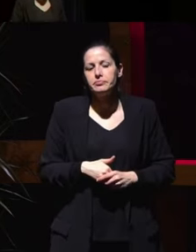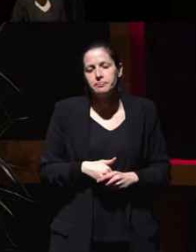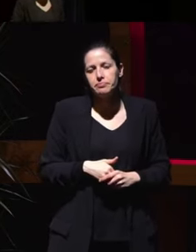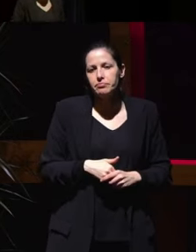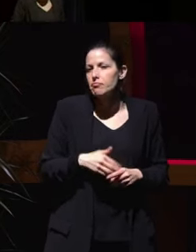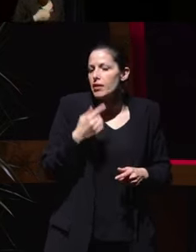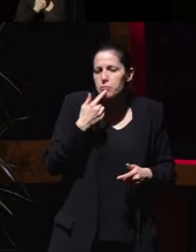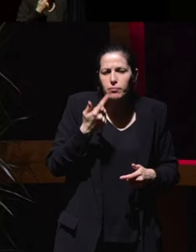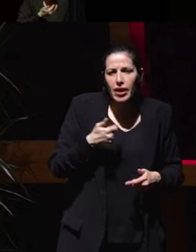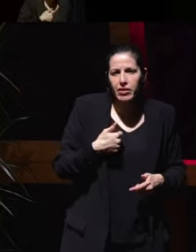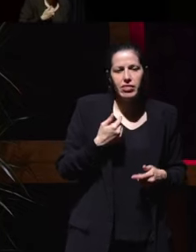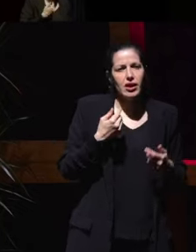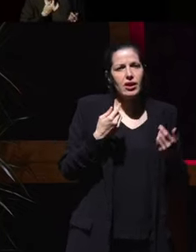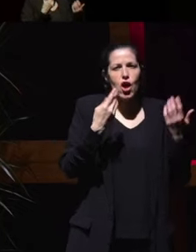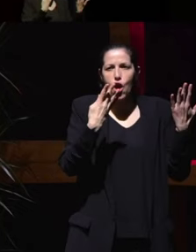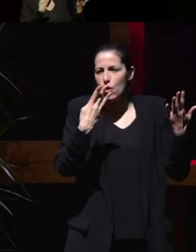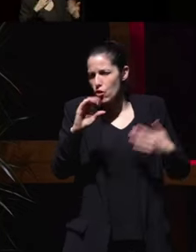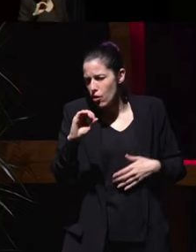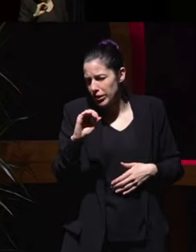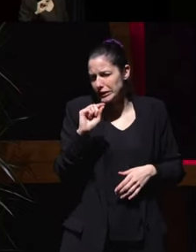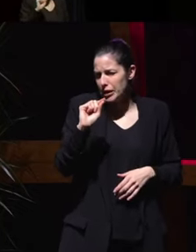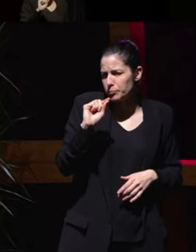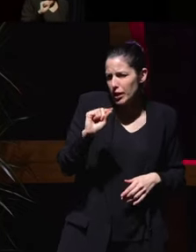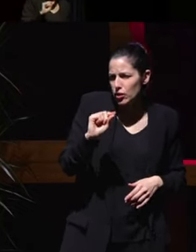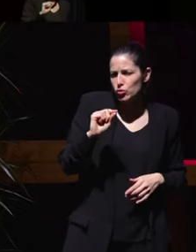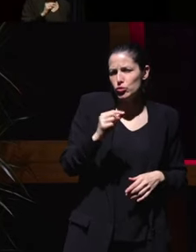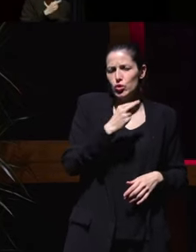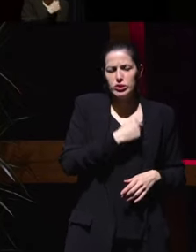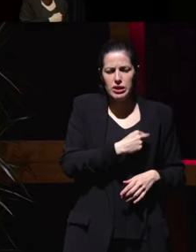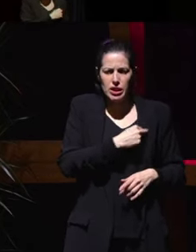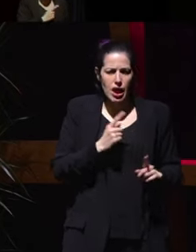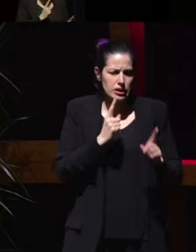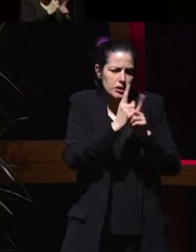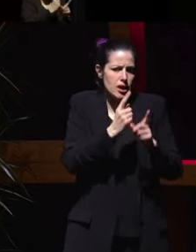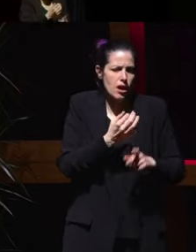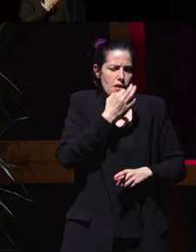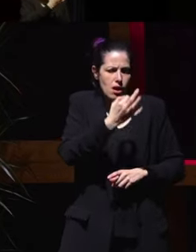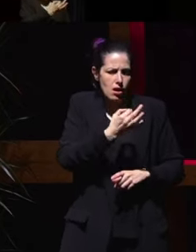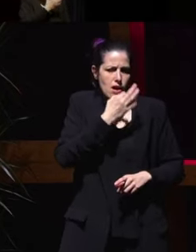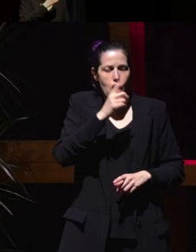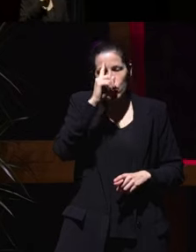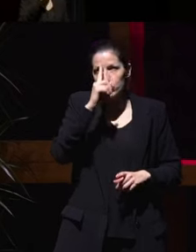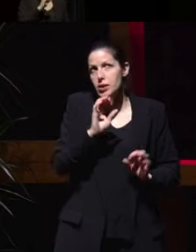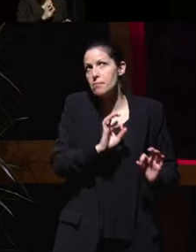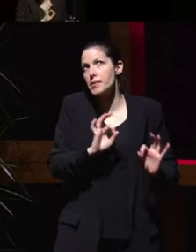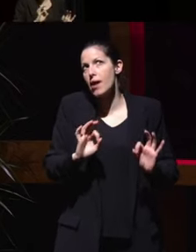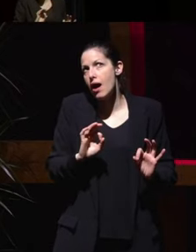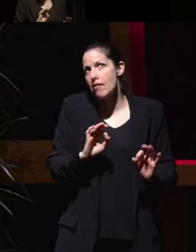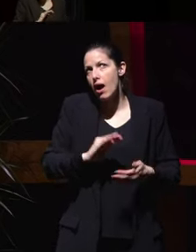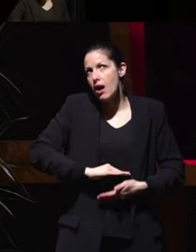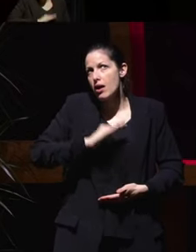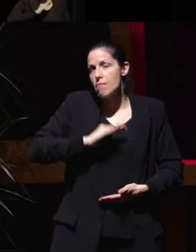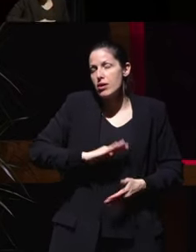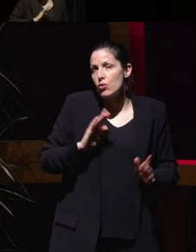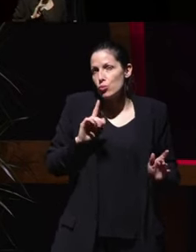partido do Celta aos 90 minutos o que fai o meu compañeiro Jacobo Zeta, non sei se sería capaz e se me vería preparada, porque sí que